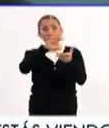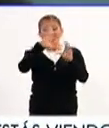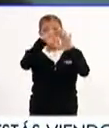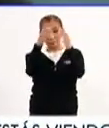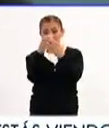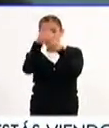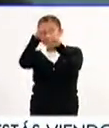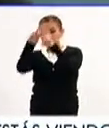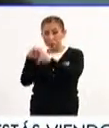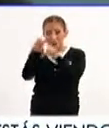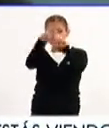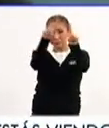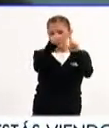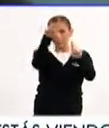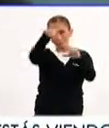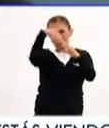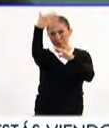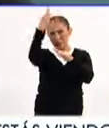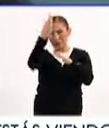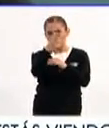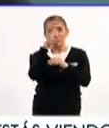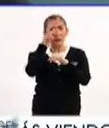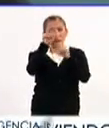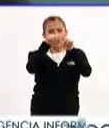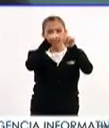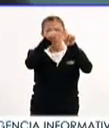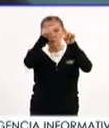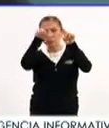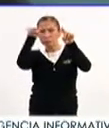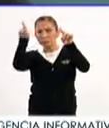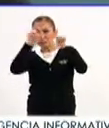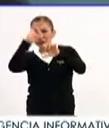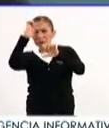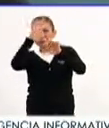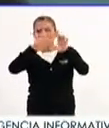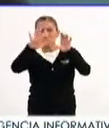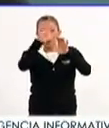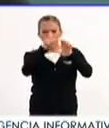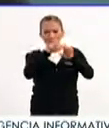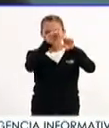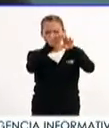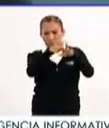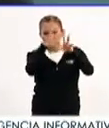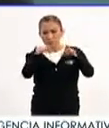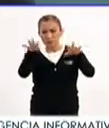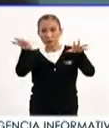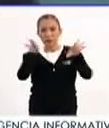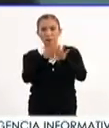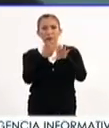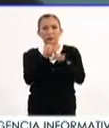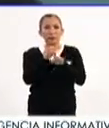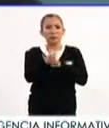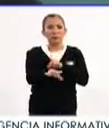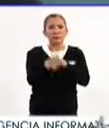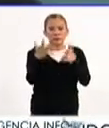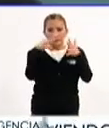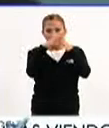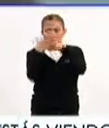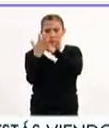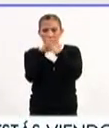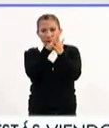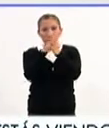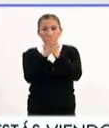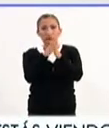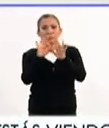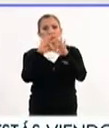celestes, y que esos se propagarían como ondas en el espacio, como ondas gravitacionales, es decir, como efectos de distorsión de